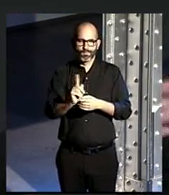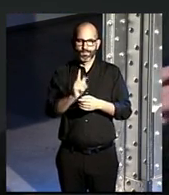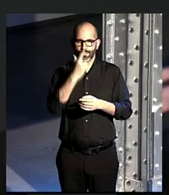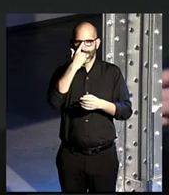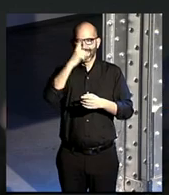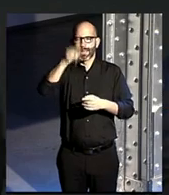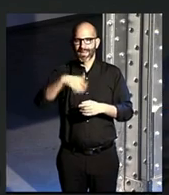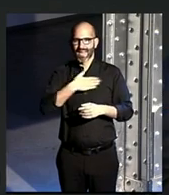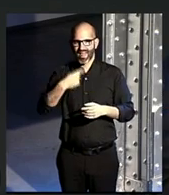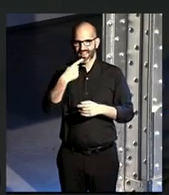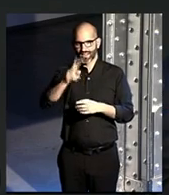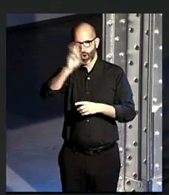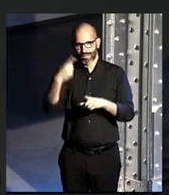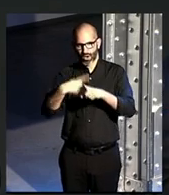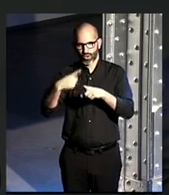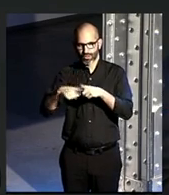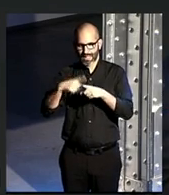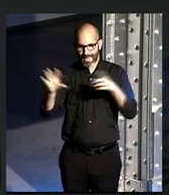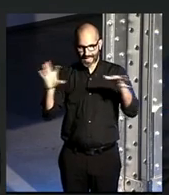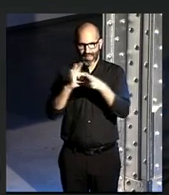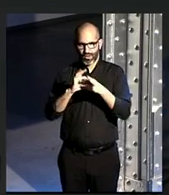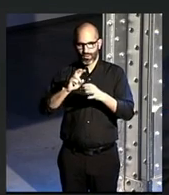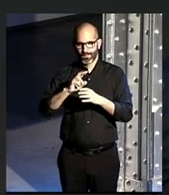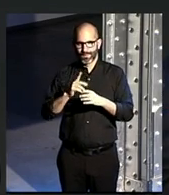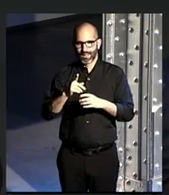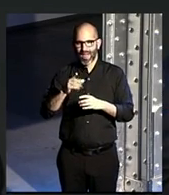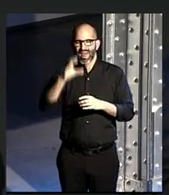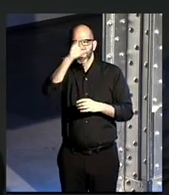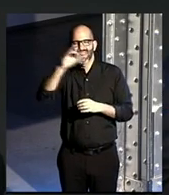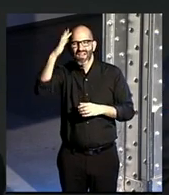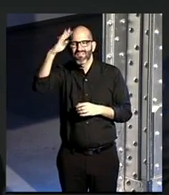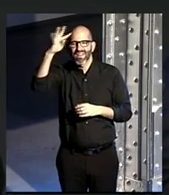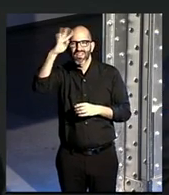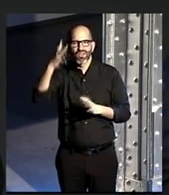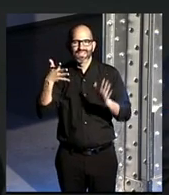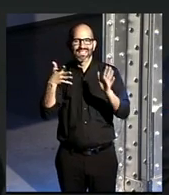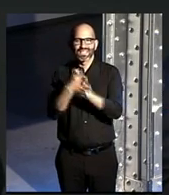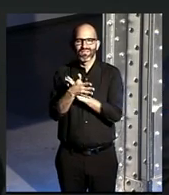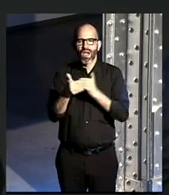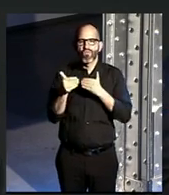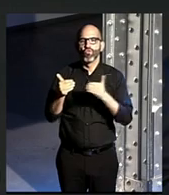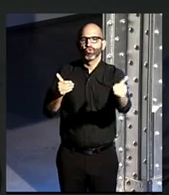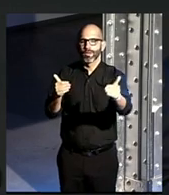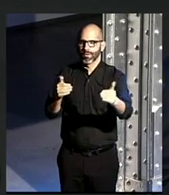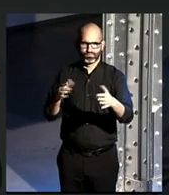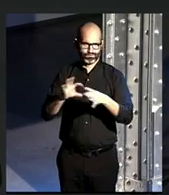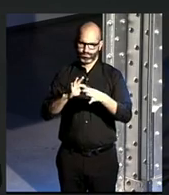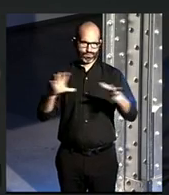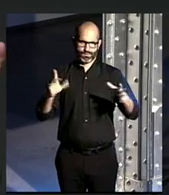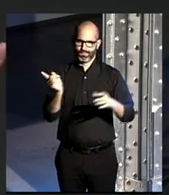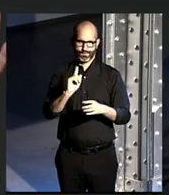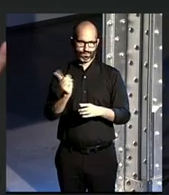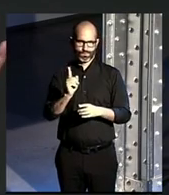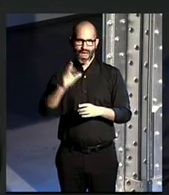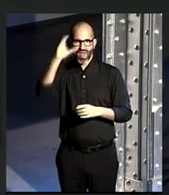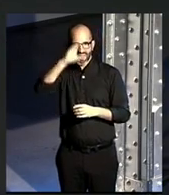cosa en relación a eso. Ciencia ficción no es lo mismo que futurismo. Hay ciencia ficción que